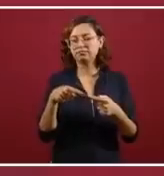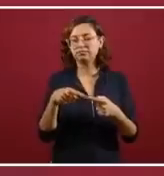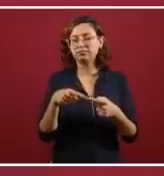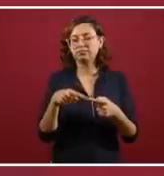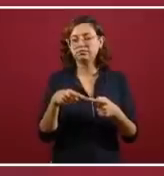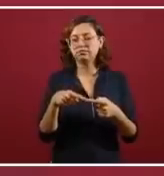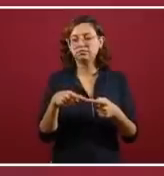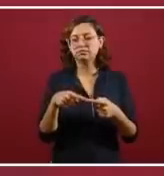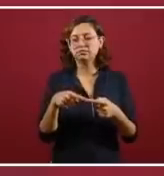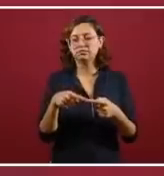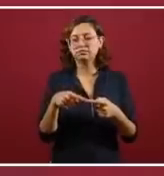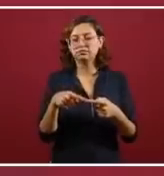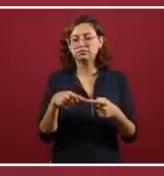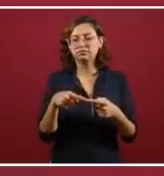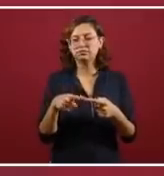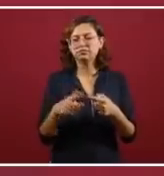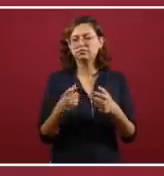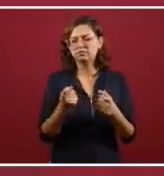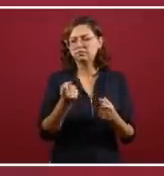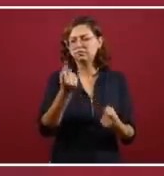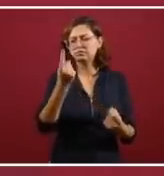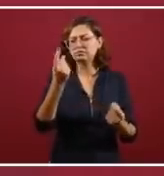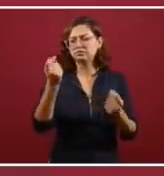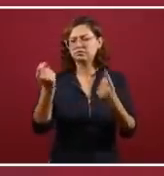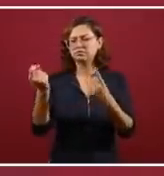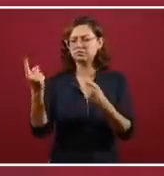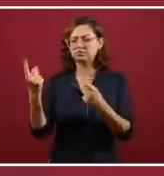que pedí que me llenaran algunos